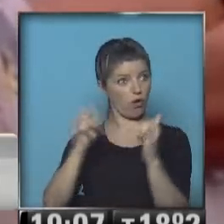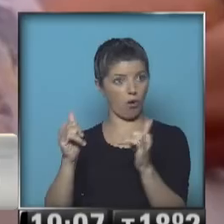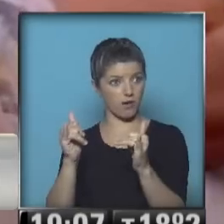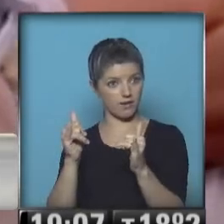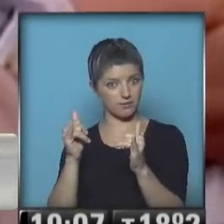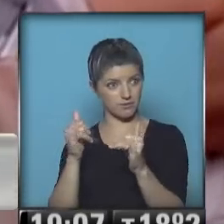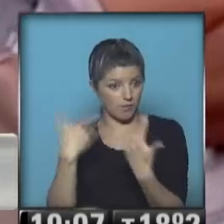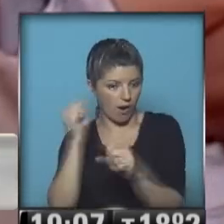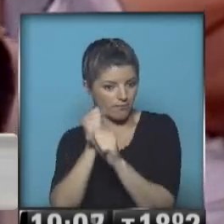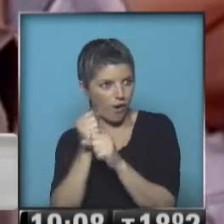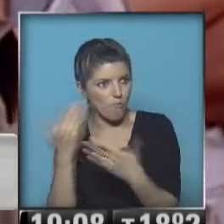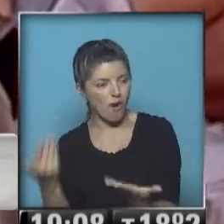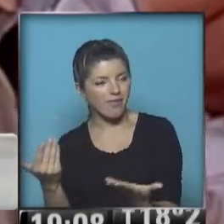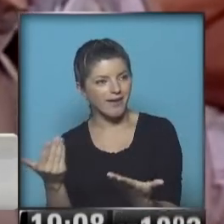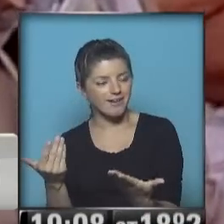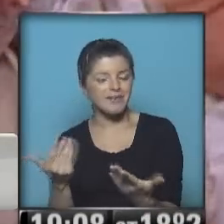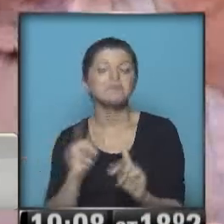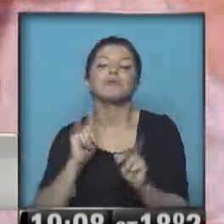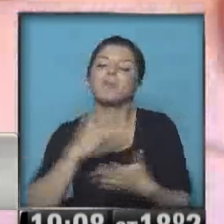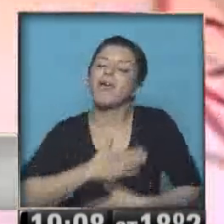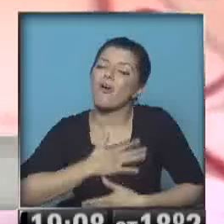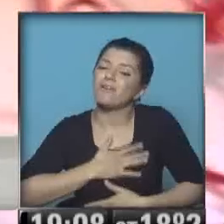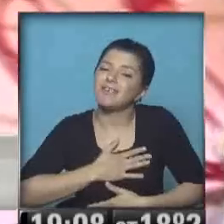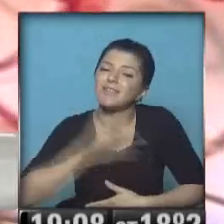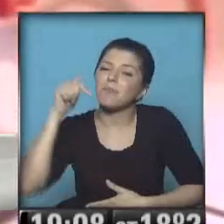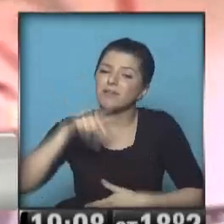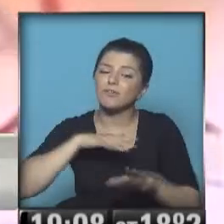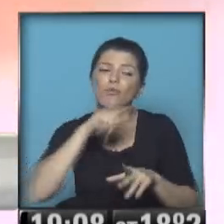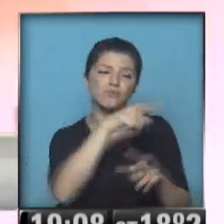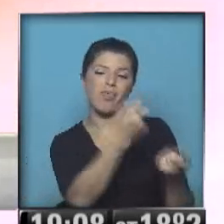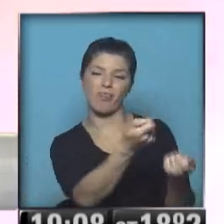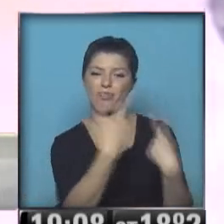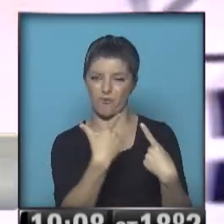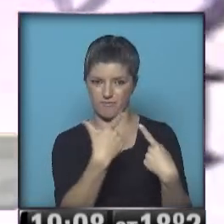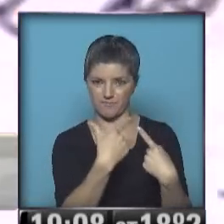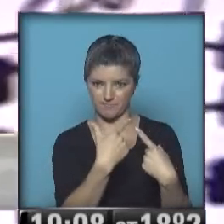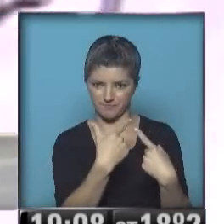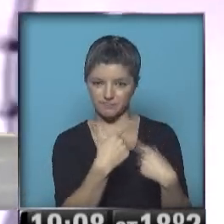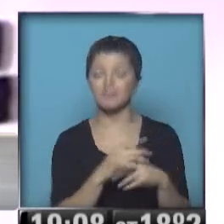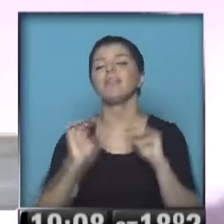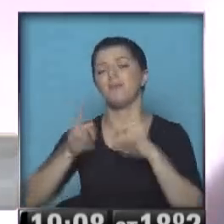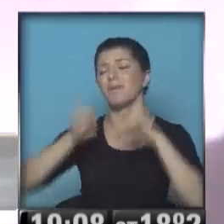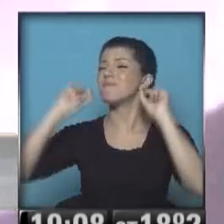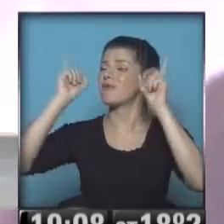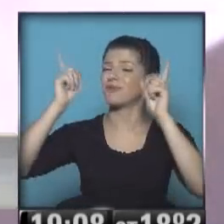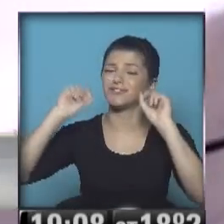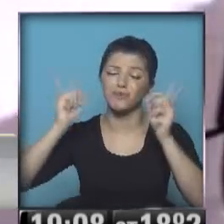Y muy contenta por todo esto, lo que usted nos ha dado, y por los profesores, por